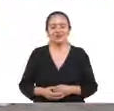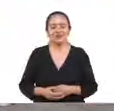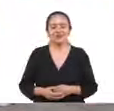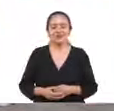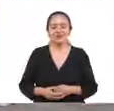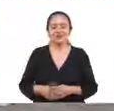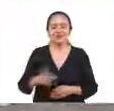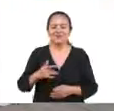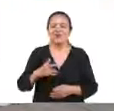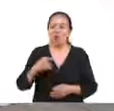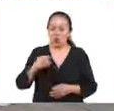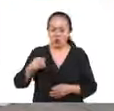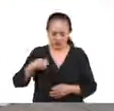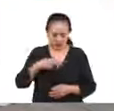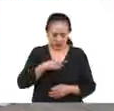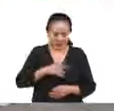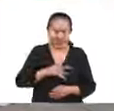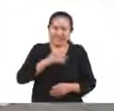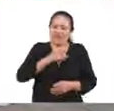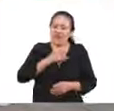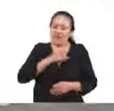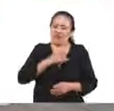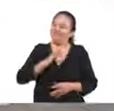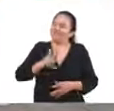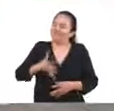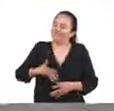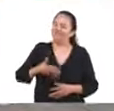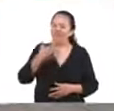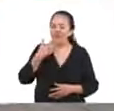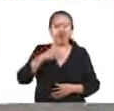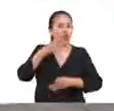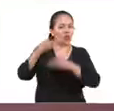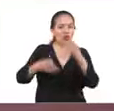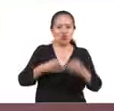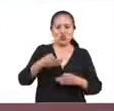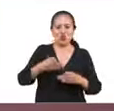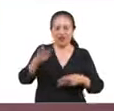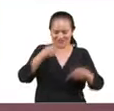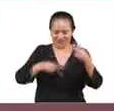Nos sentimos muy honradas de tenerlas a todas aquí.